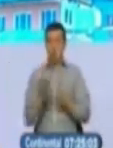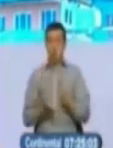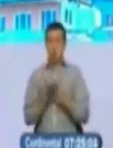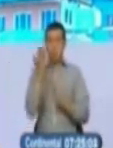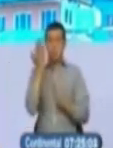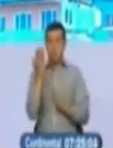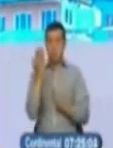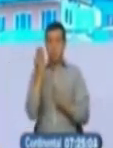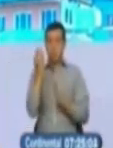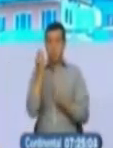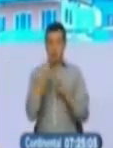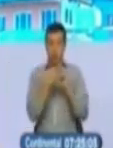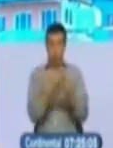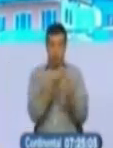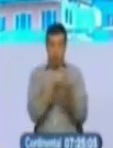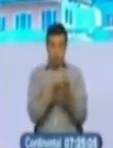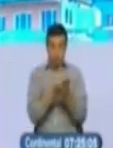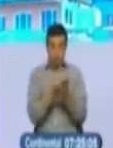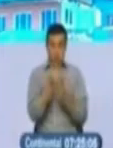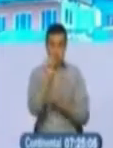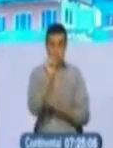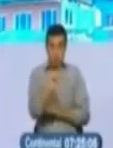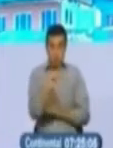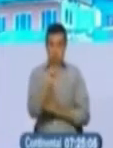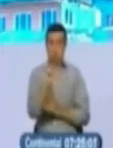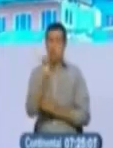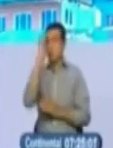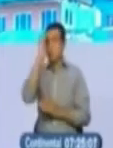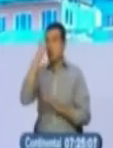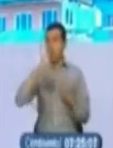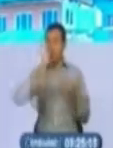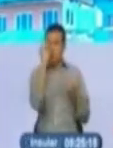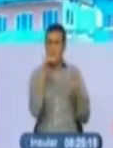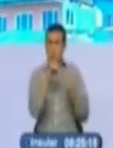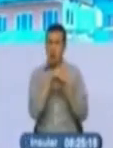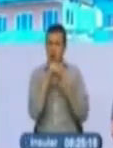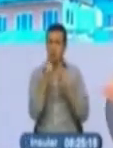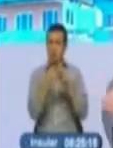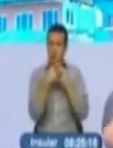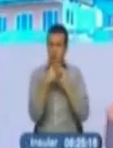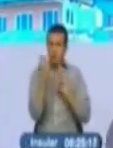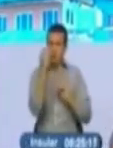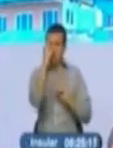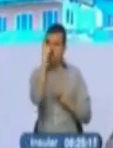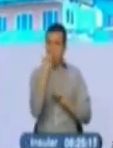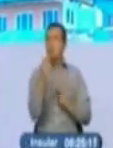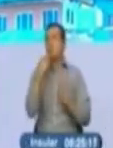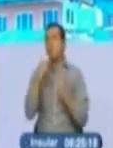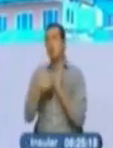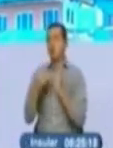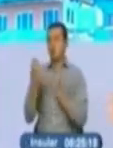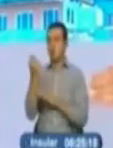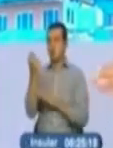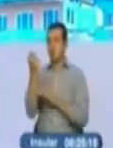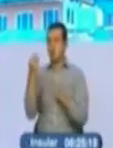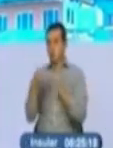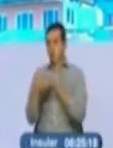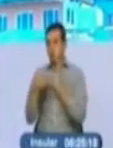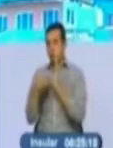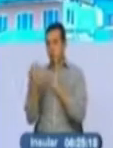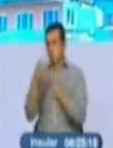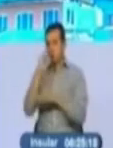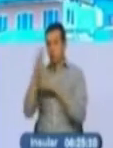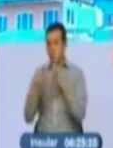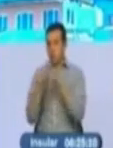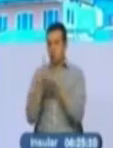encarecer desde los créditos de consumo hasta algo que me preocupa mucho a mí, hasta los créditos hipotecarios. La idea de colocar esos impuestos, que en realidad existen en casi